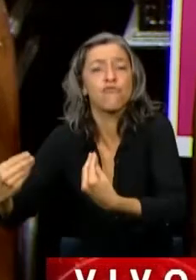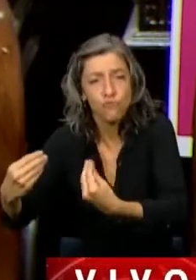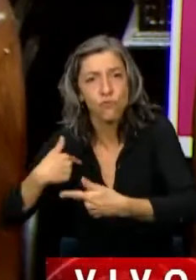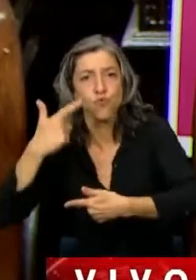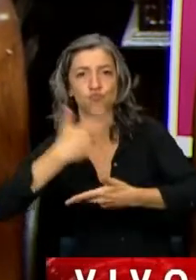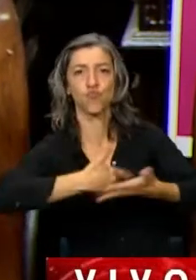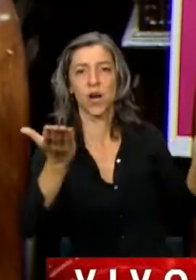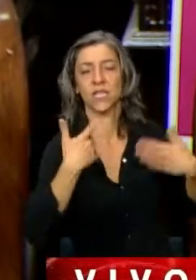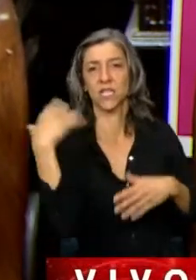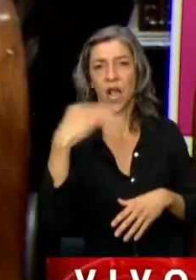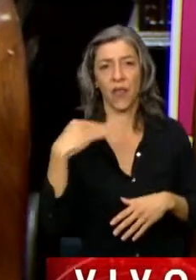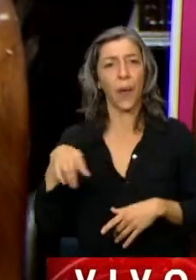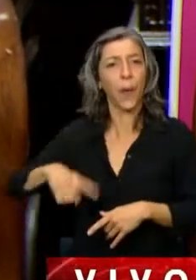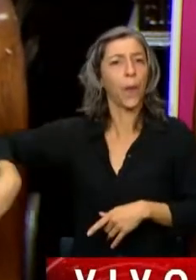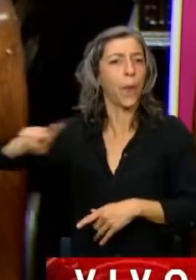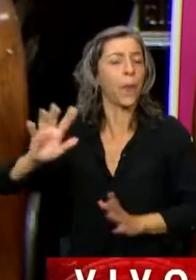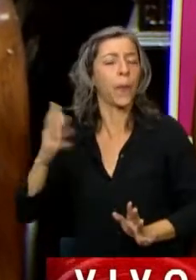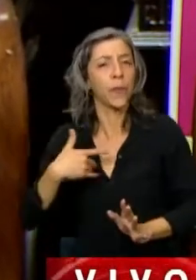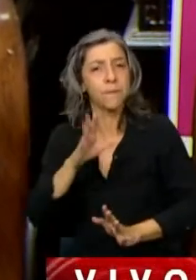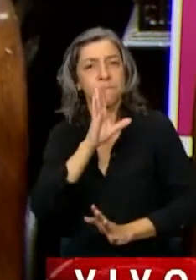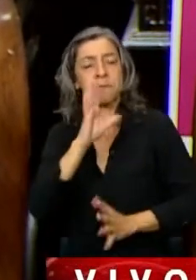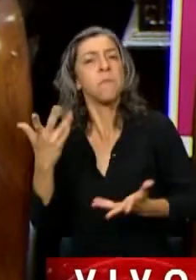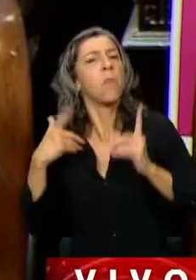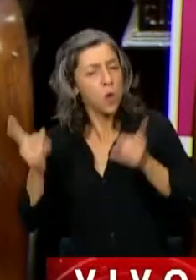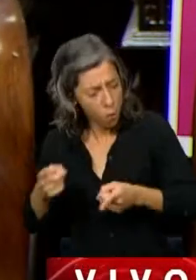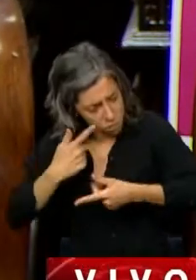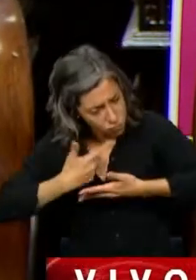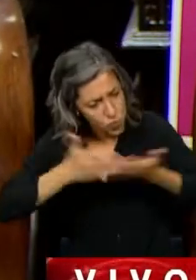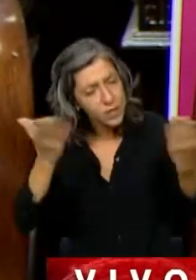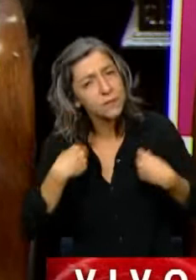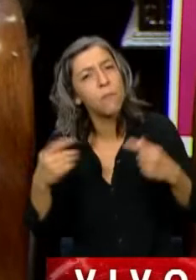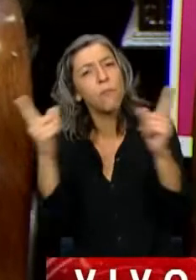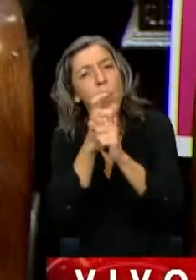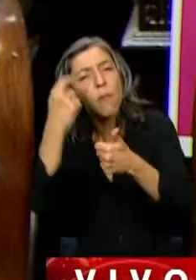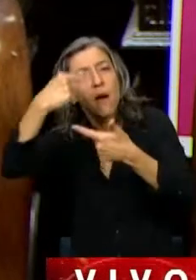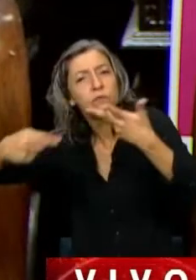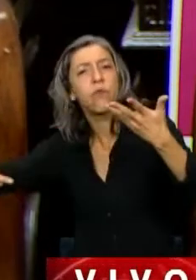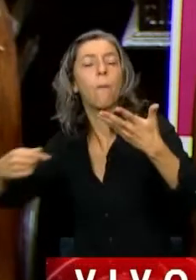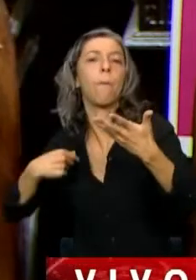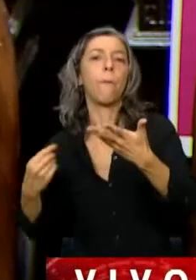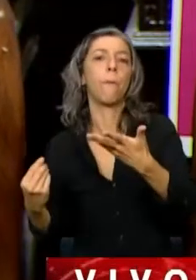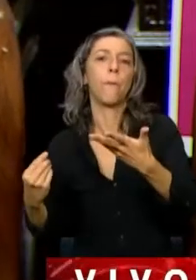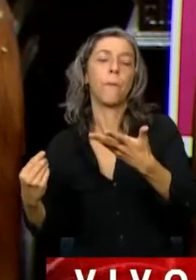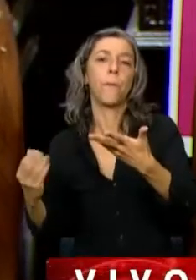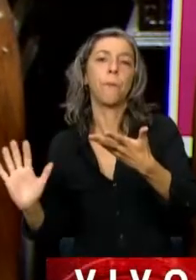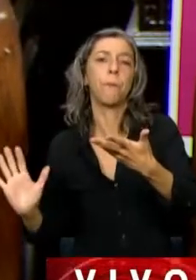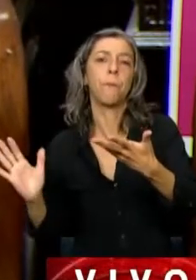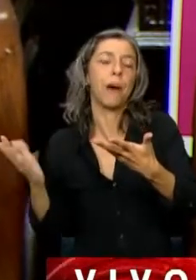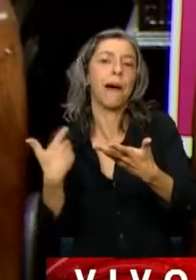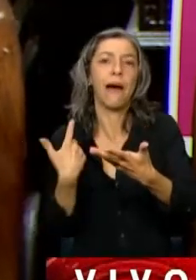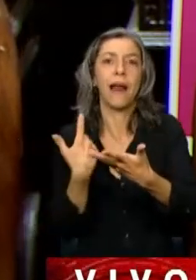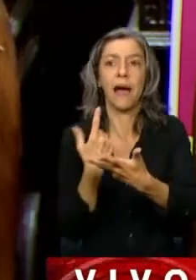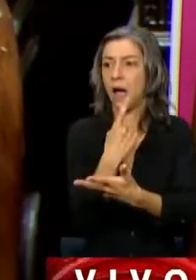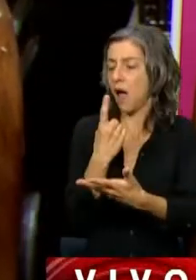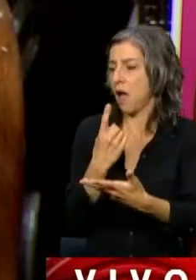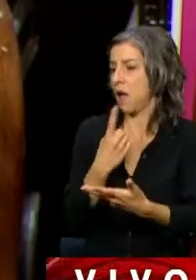privilegios perjudicados por la visibilización de distintos problemas que requieren de que nosotros le demos